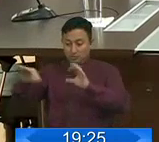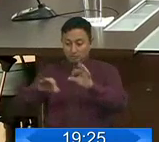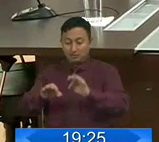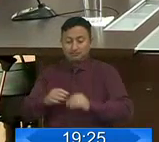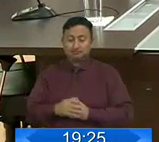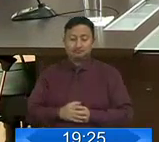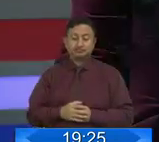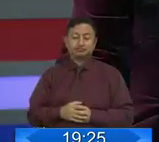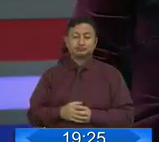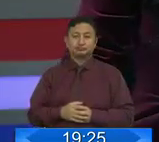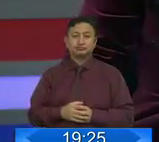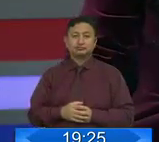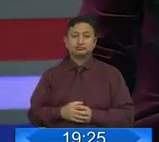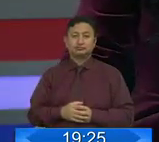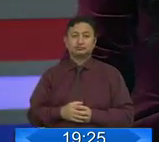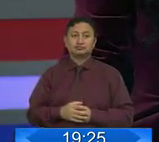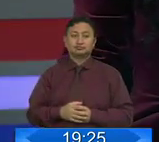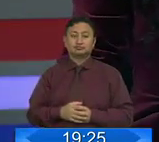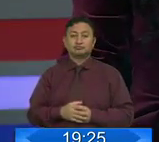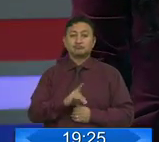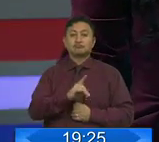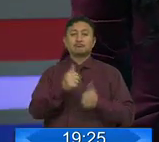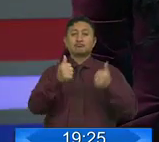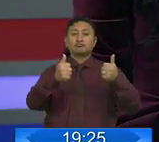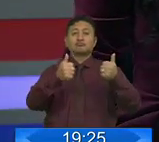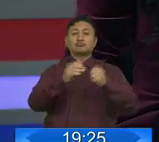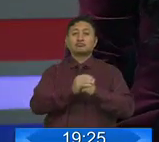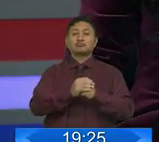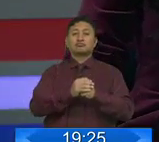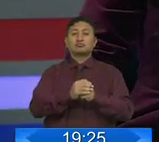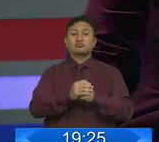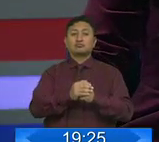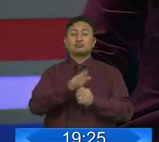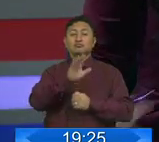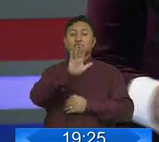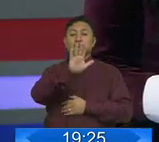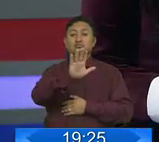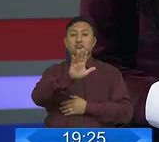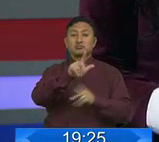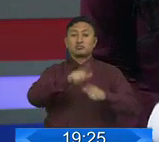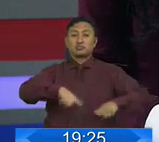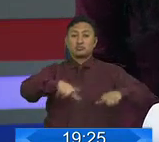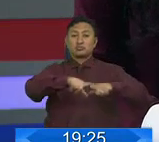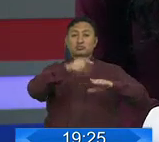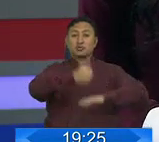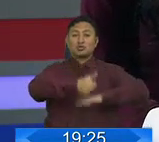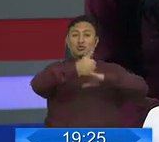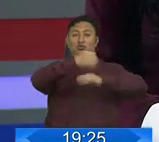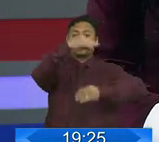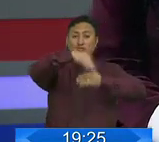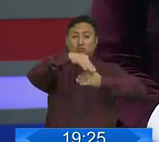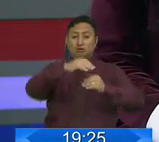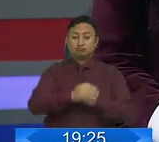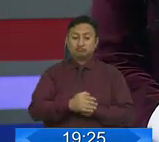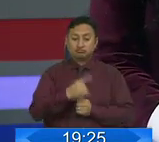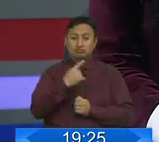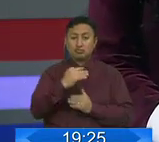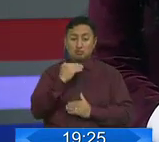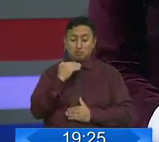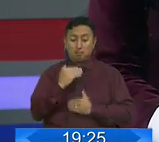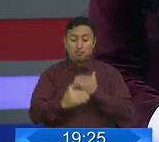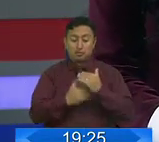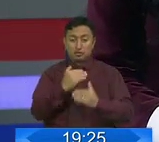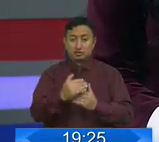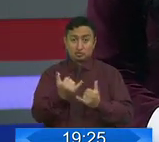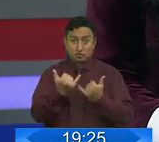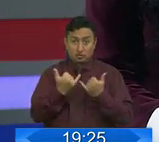Gallo. Postulante para ocupar una de las 5 plazas en el Tribunal Contencioso Electoral señala que el proceso que se lleva a cabo